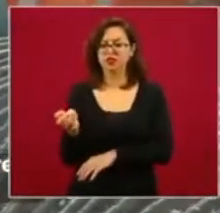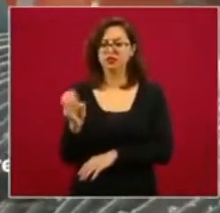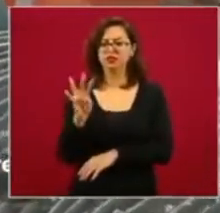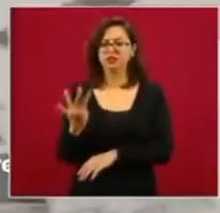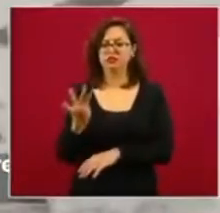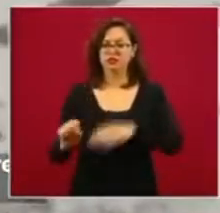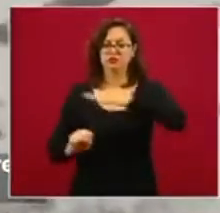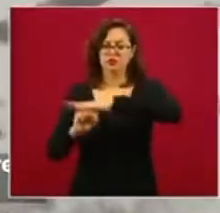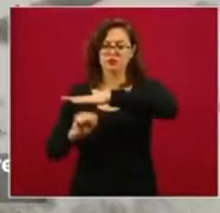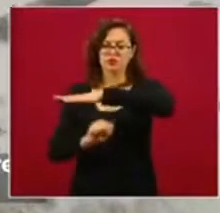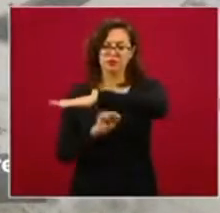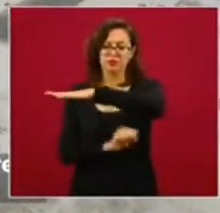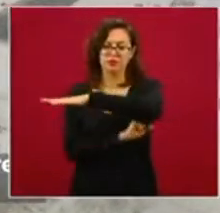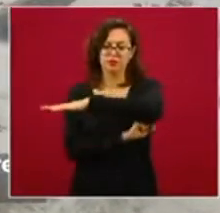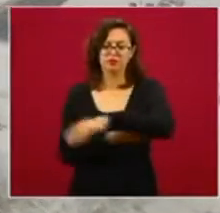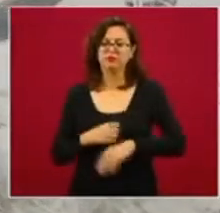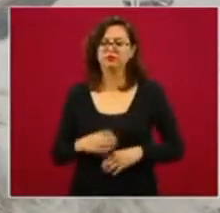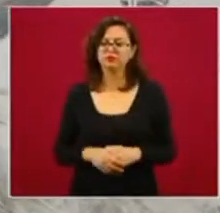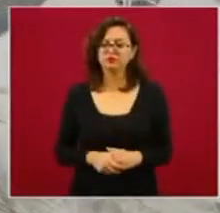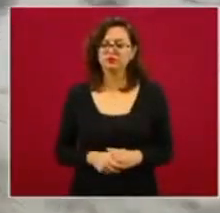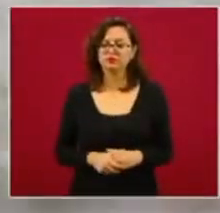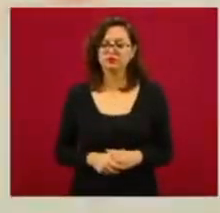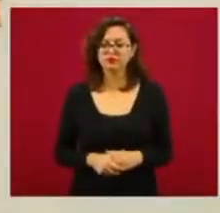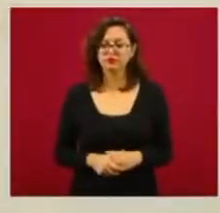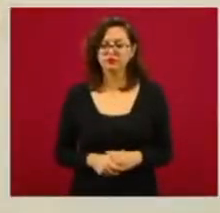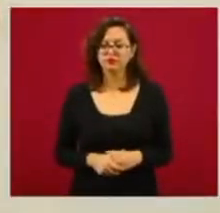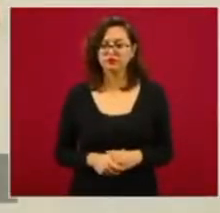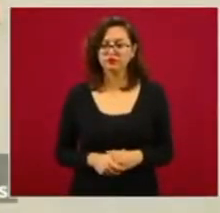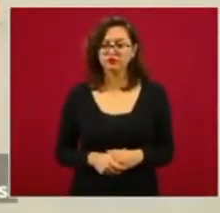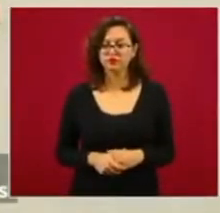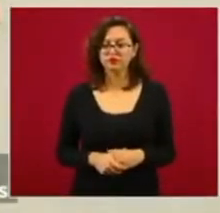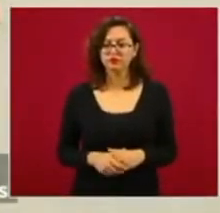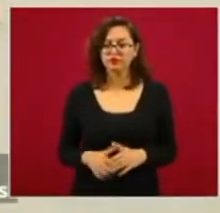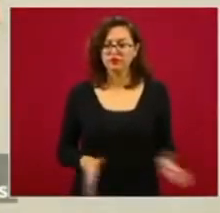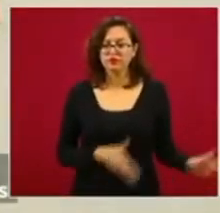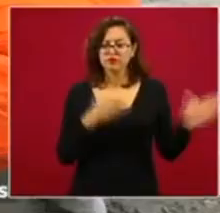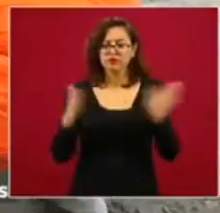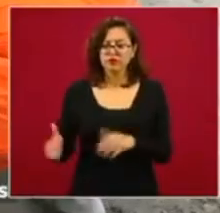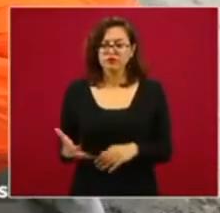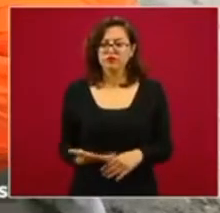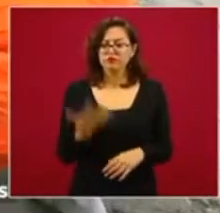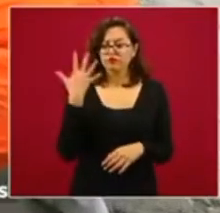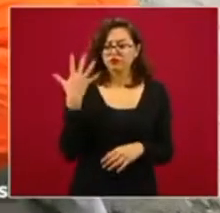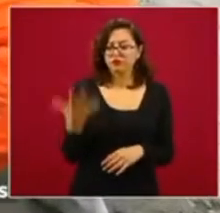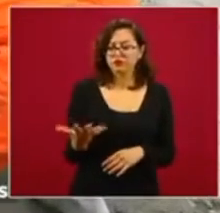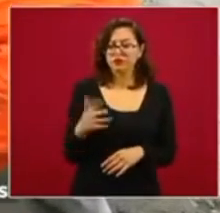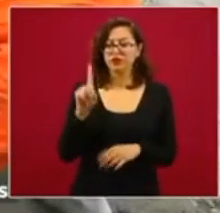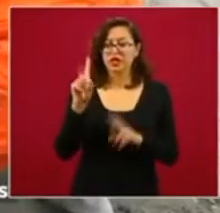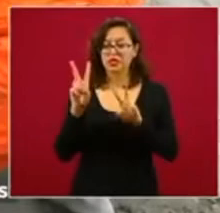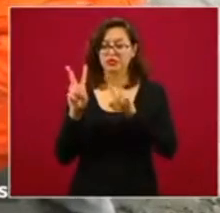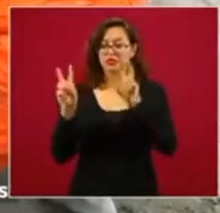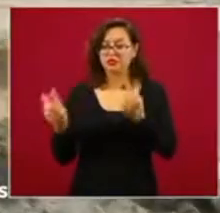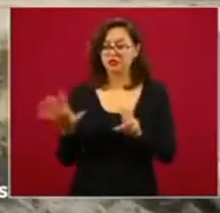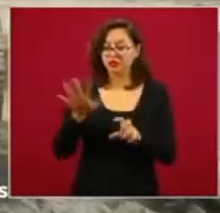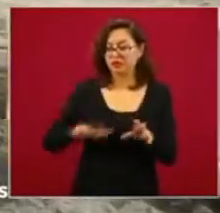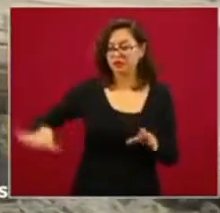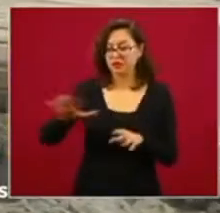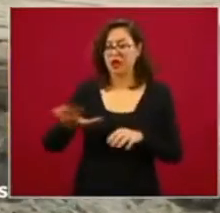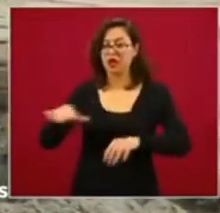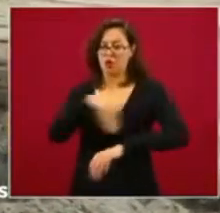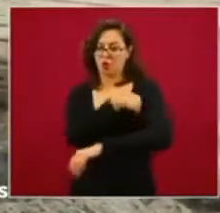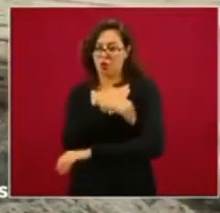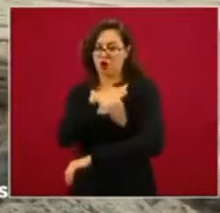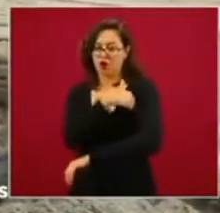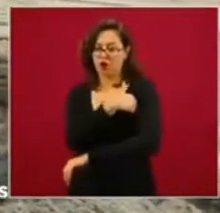de 2.164. En el paquete 5, en el área de almacenamiento, a cargo de las